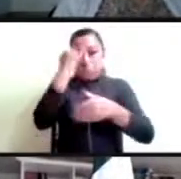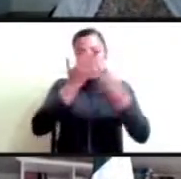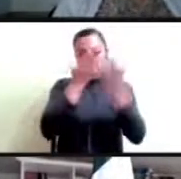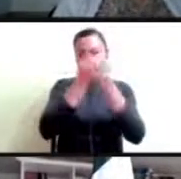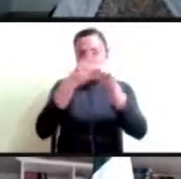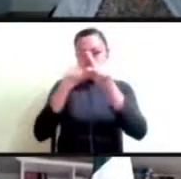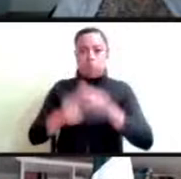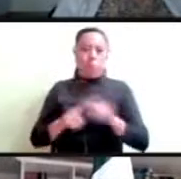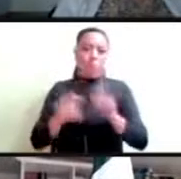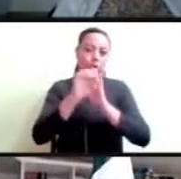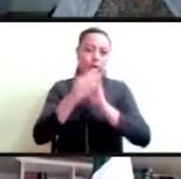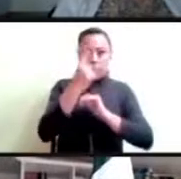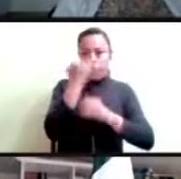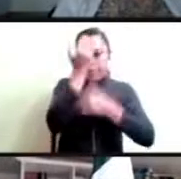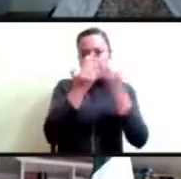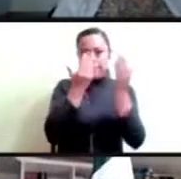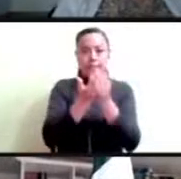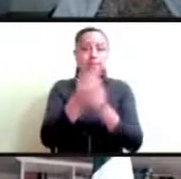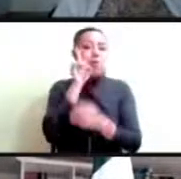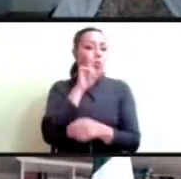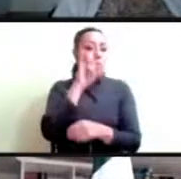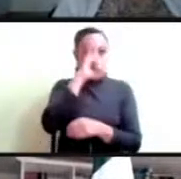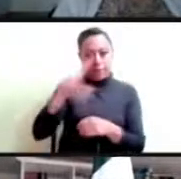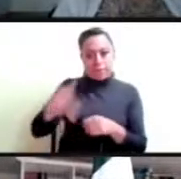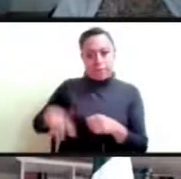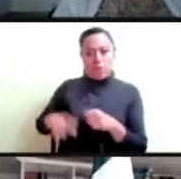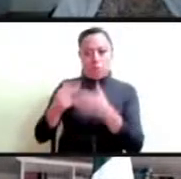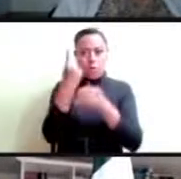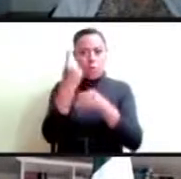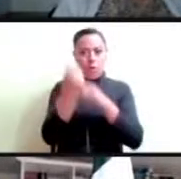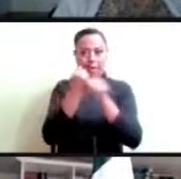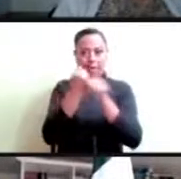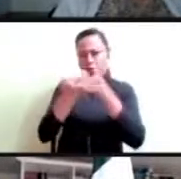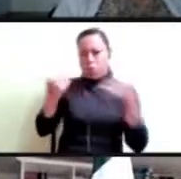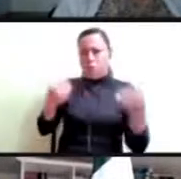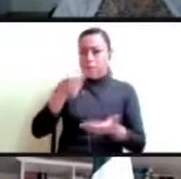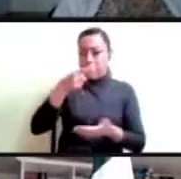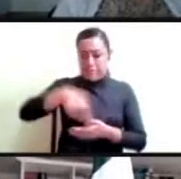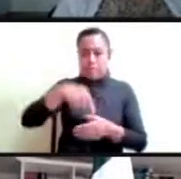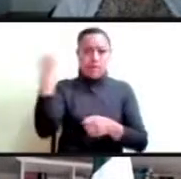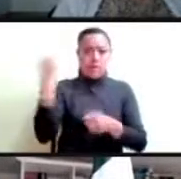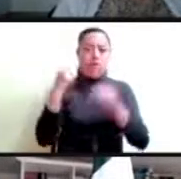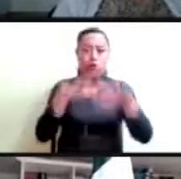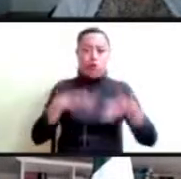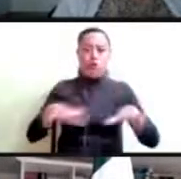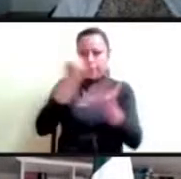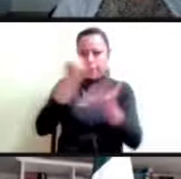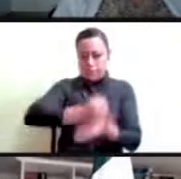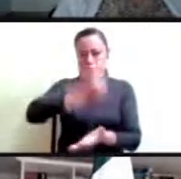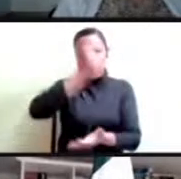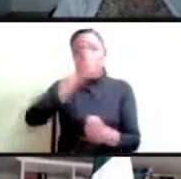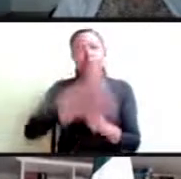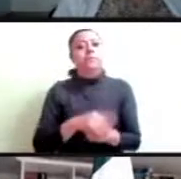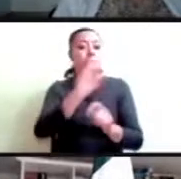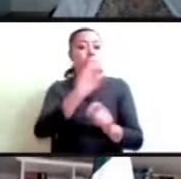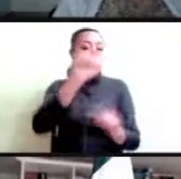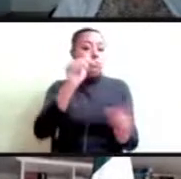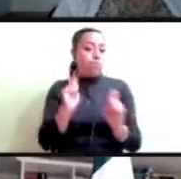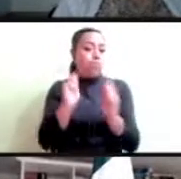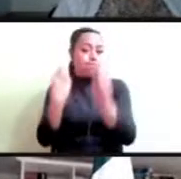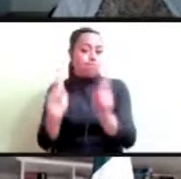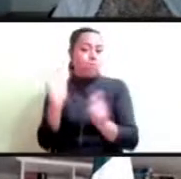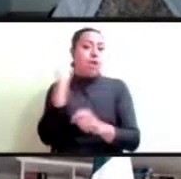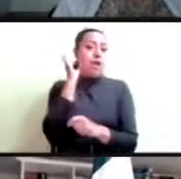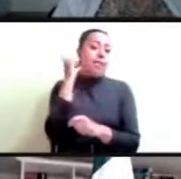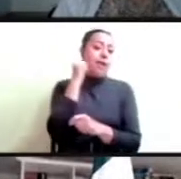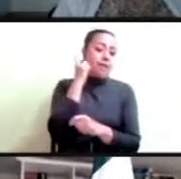gobierno hace un año que fue aprobado por este Congreso, que se turnó a la Cámara de Diputados.